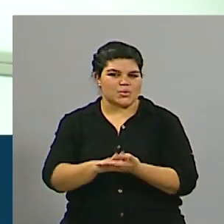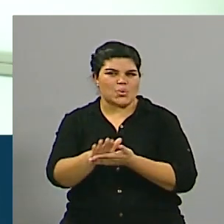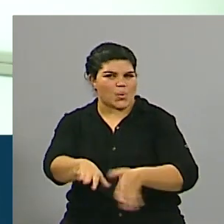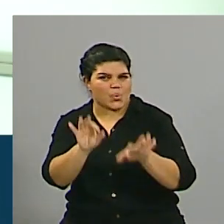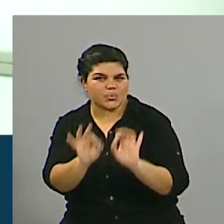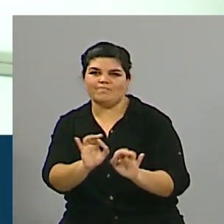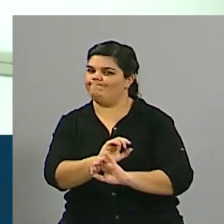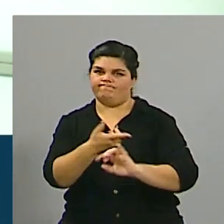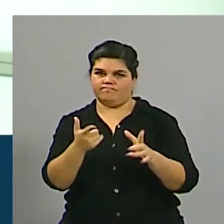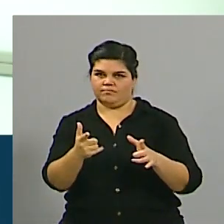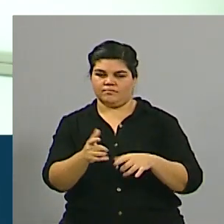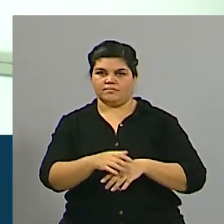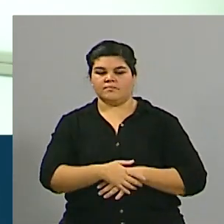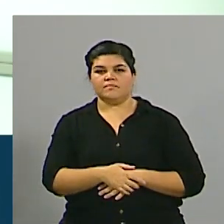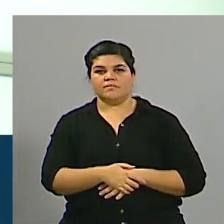pronto nos